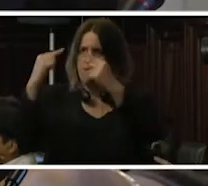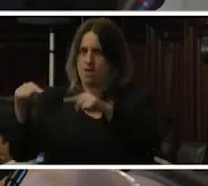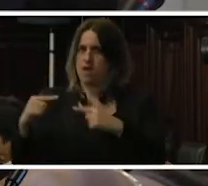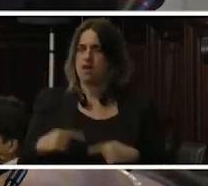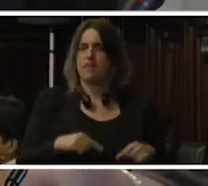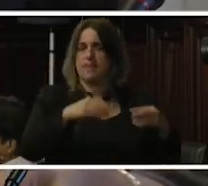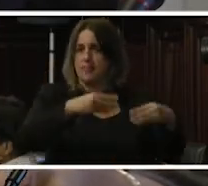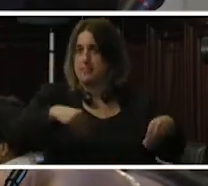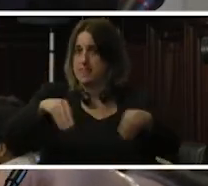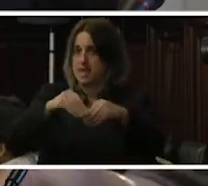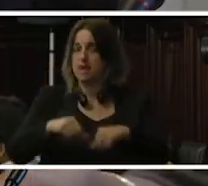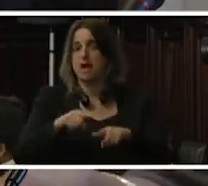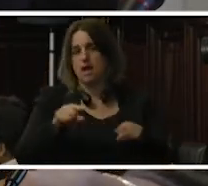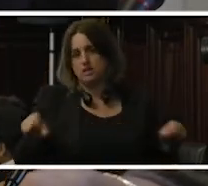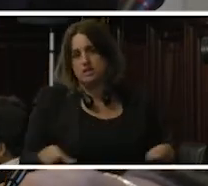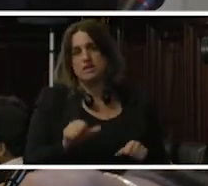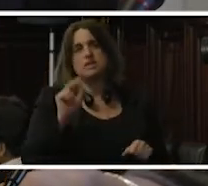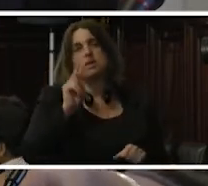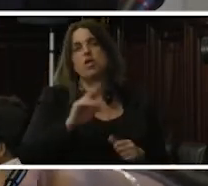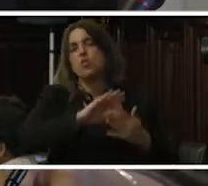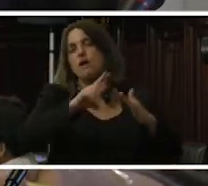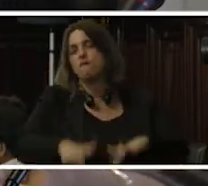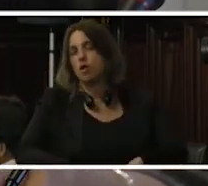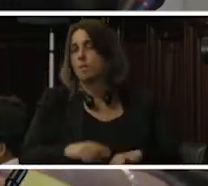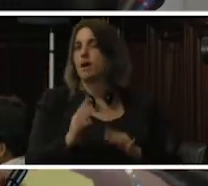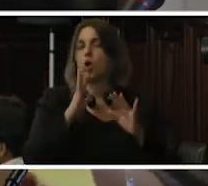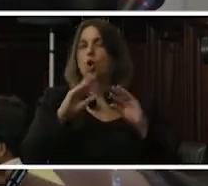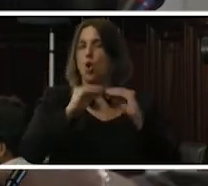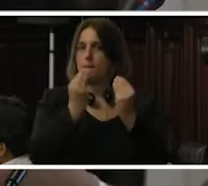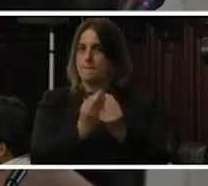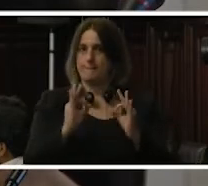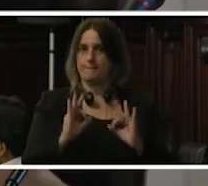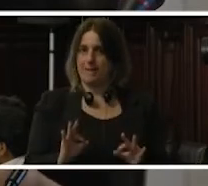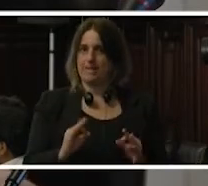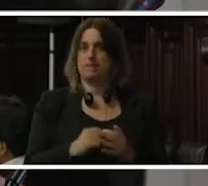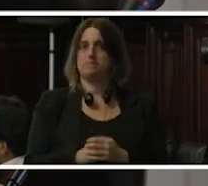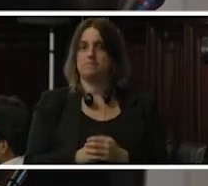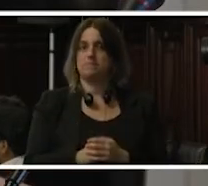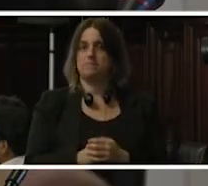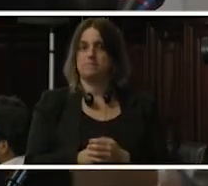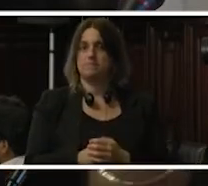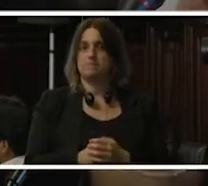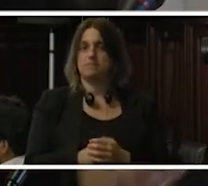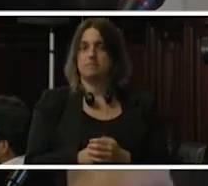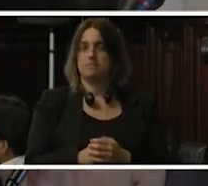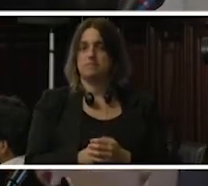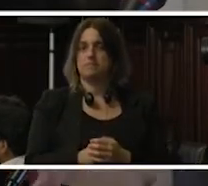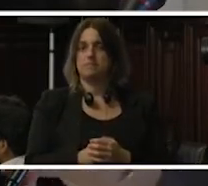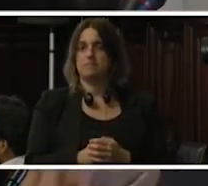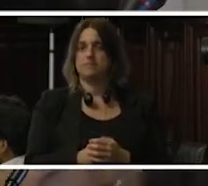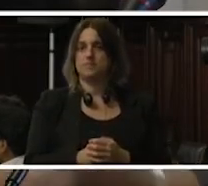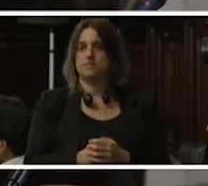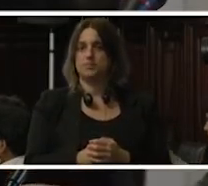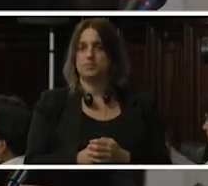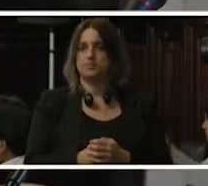territorios nacionales, tiene que verse de una manera integral. Yo no sé, Esmeralda, si tú deseas comentar algo. Una